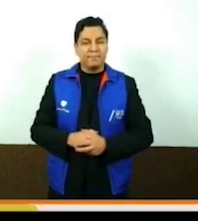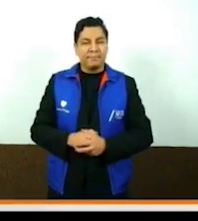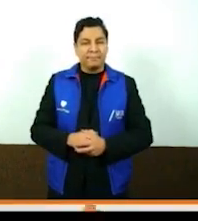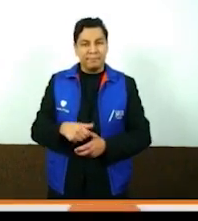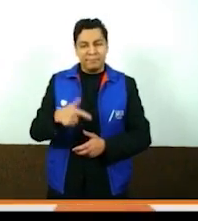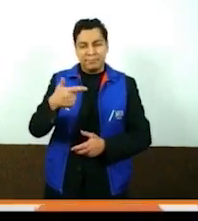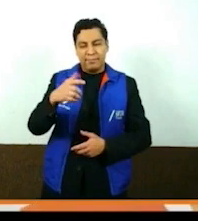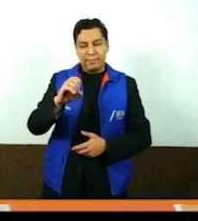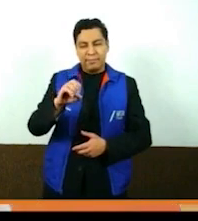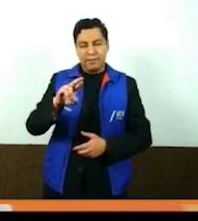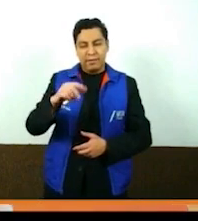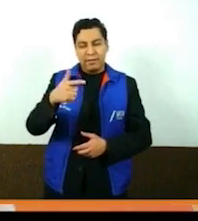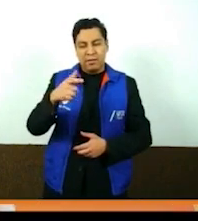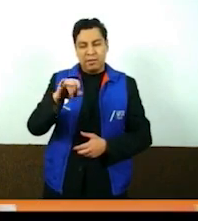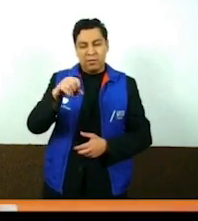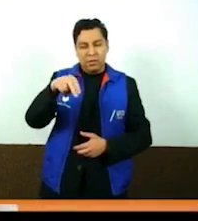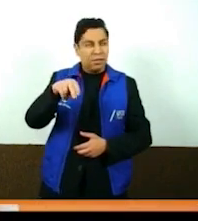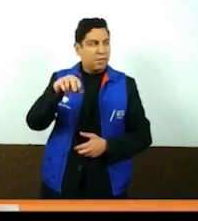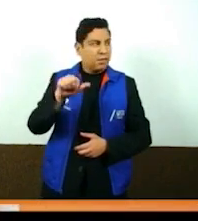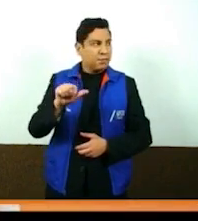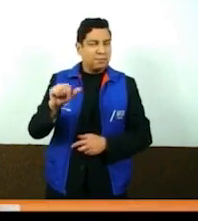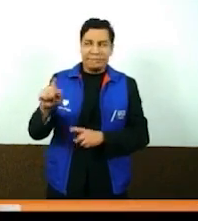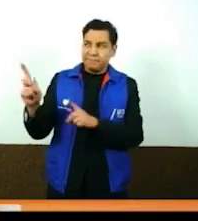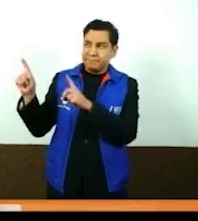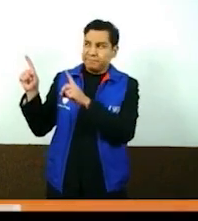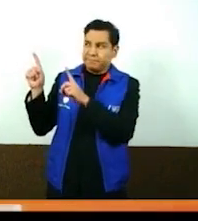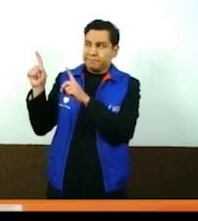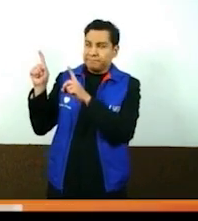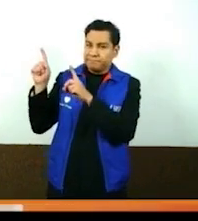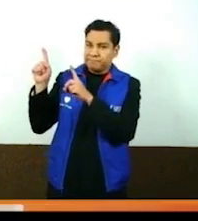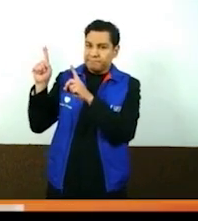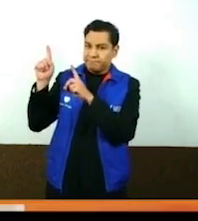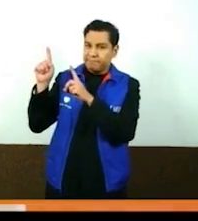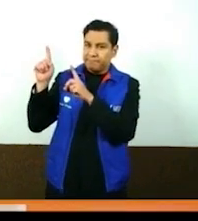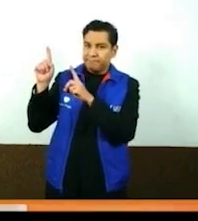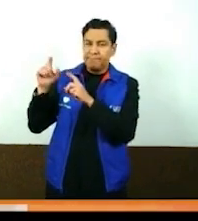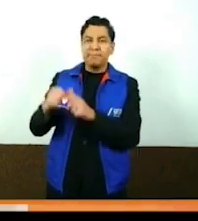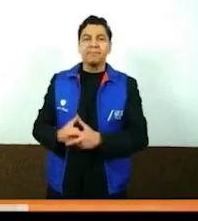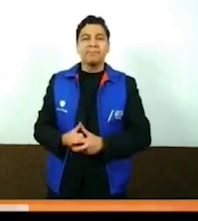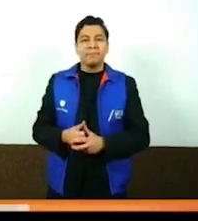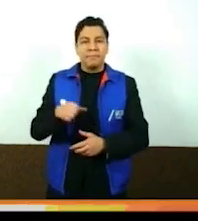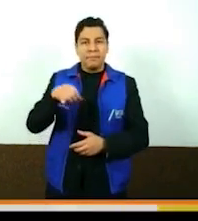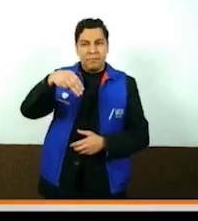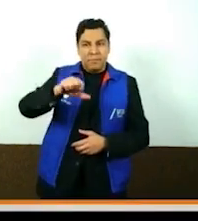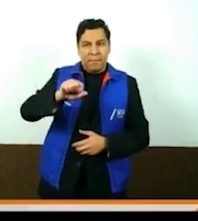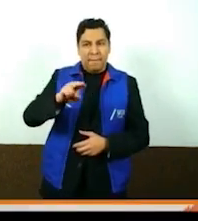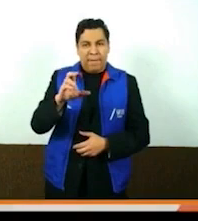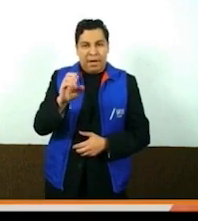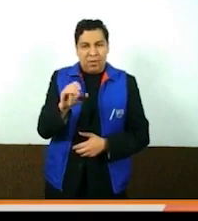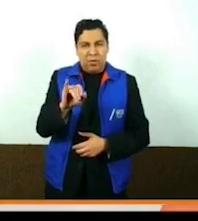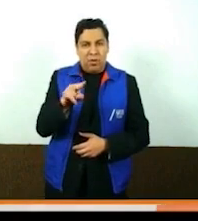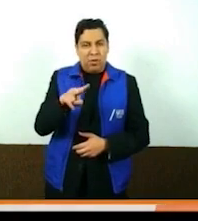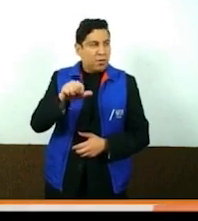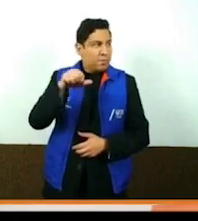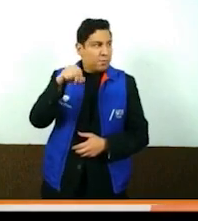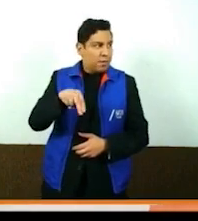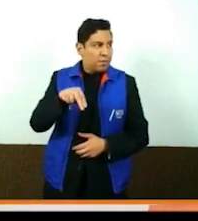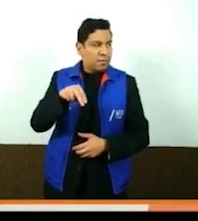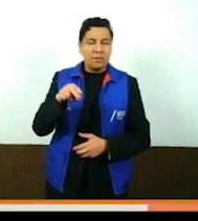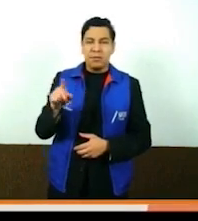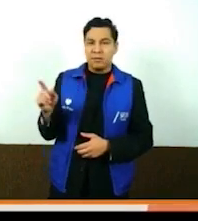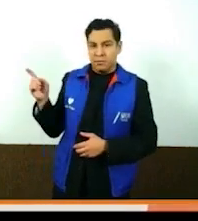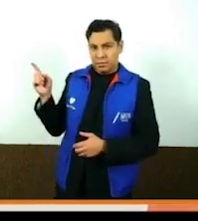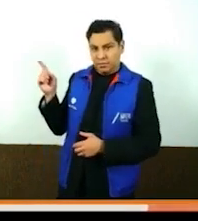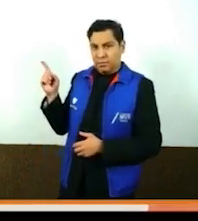Georgina Lares Coronado. Marco Iván